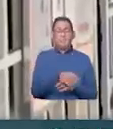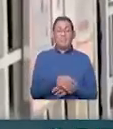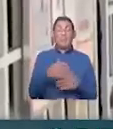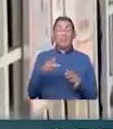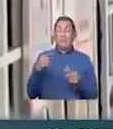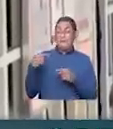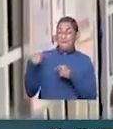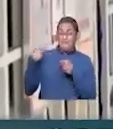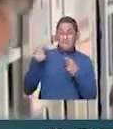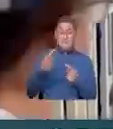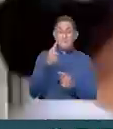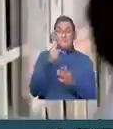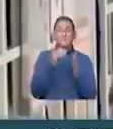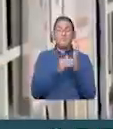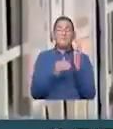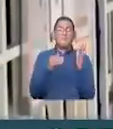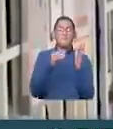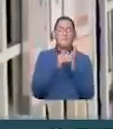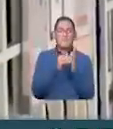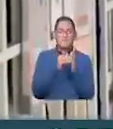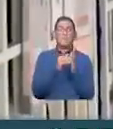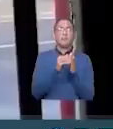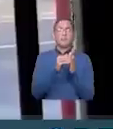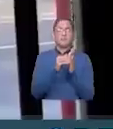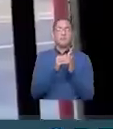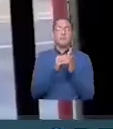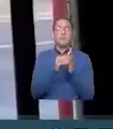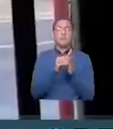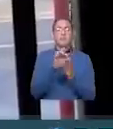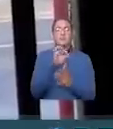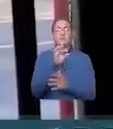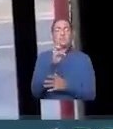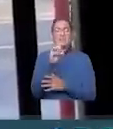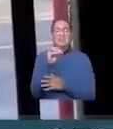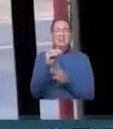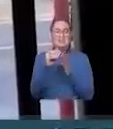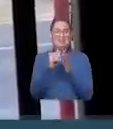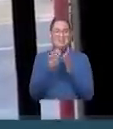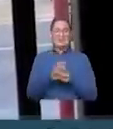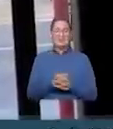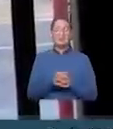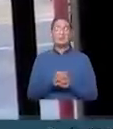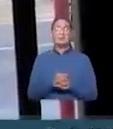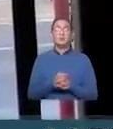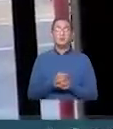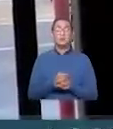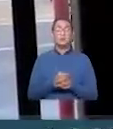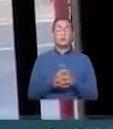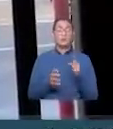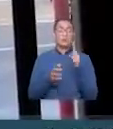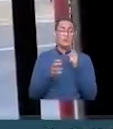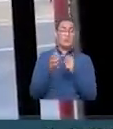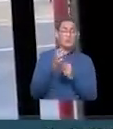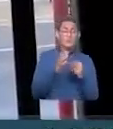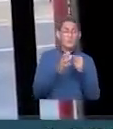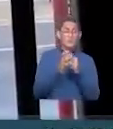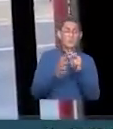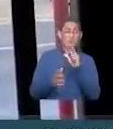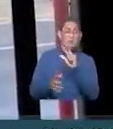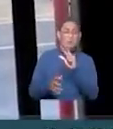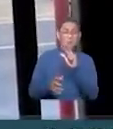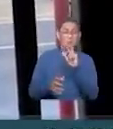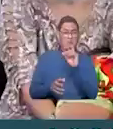millón 890 mil 415 de las cuales un millón 395